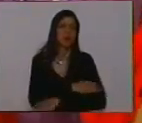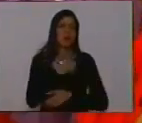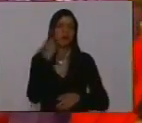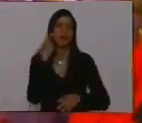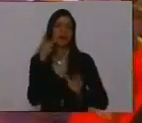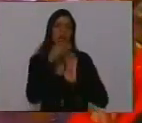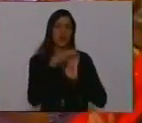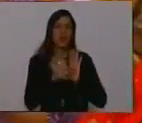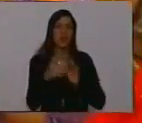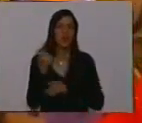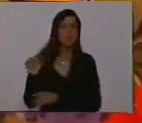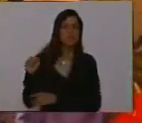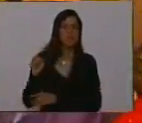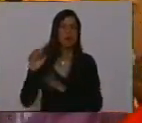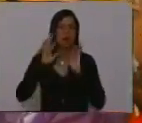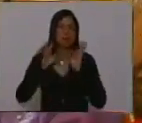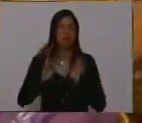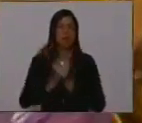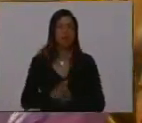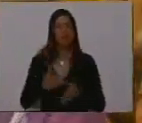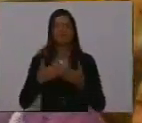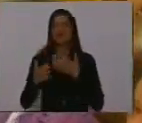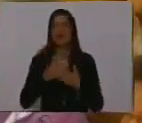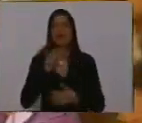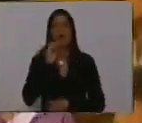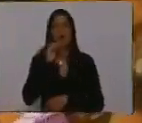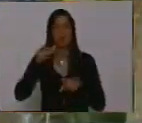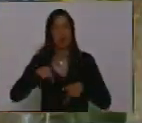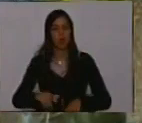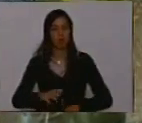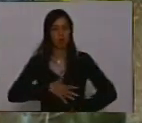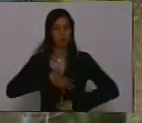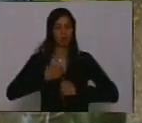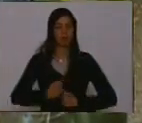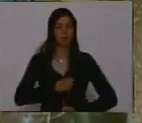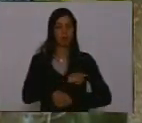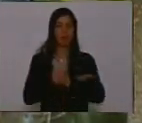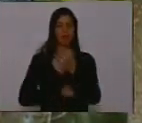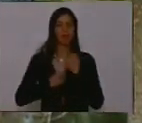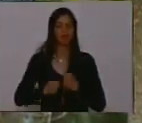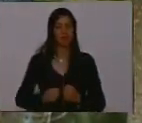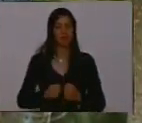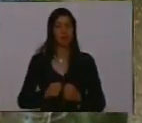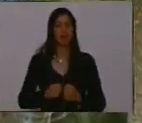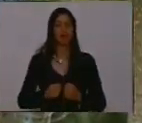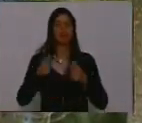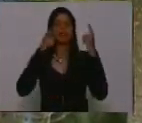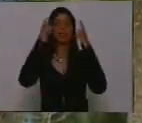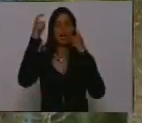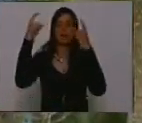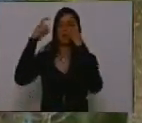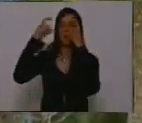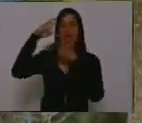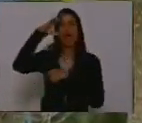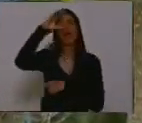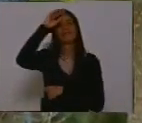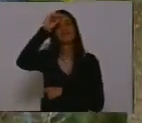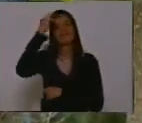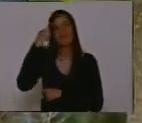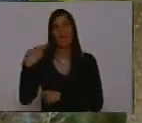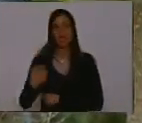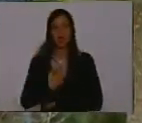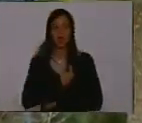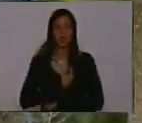hoy la juventud se crece, se engalana, se viste, gracias a la formación de nuestro comandante Chávez. Hermine lo decía.